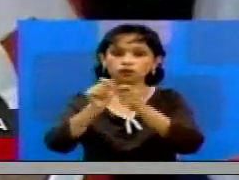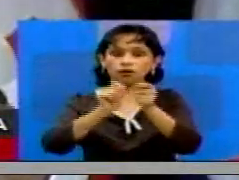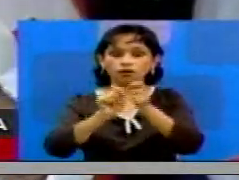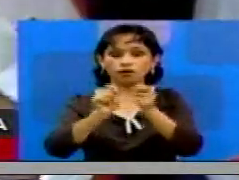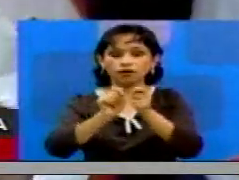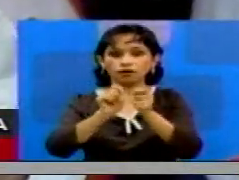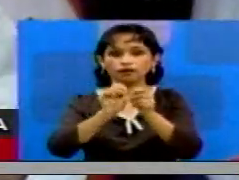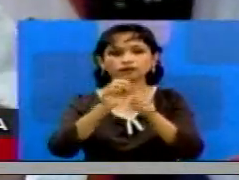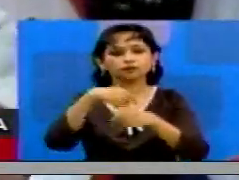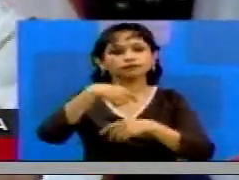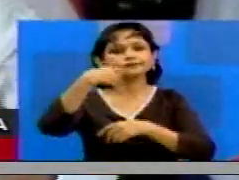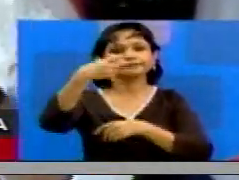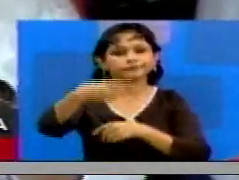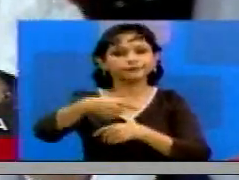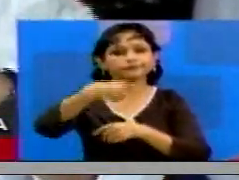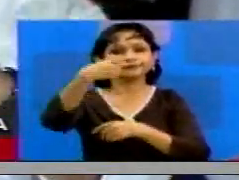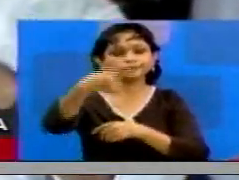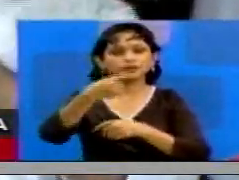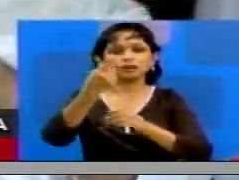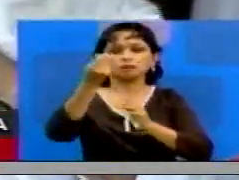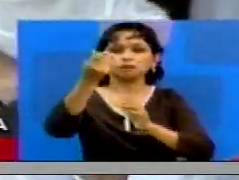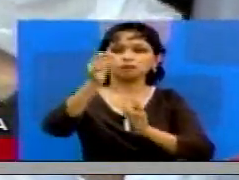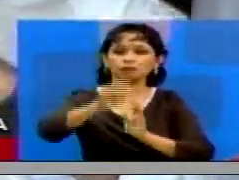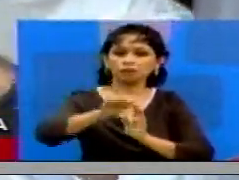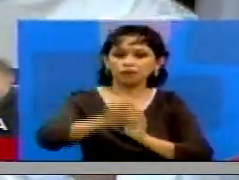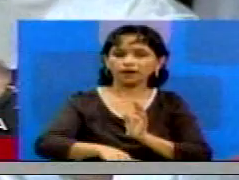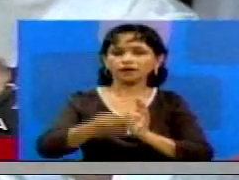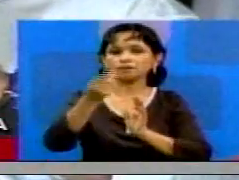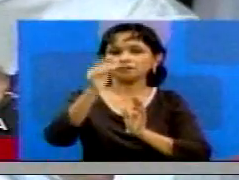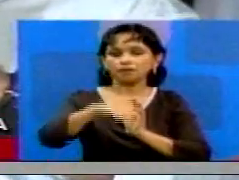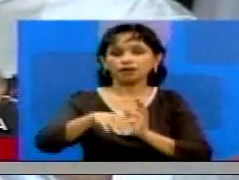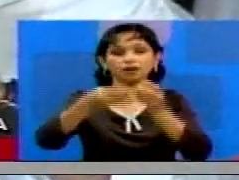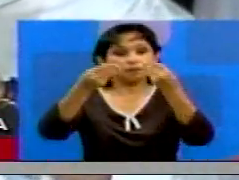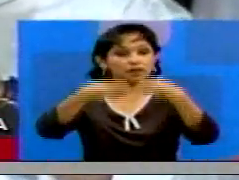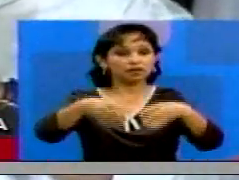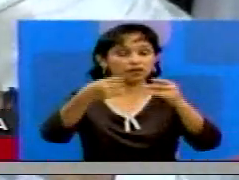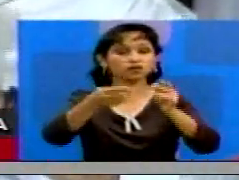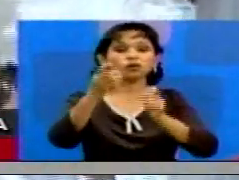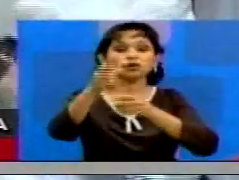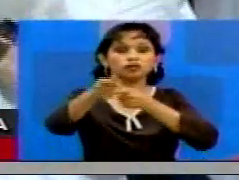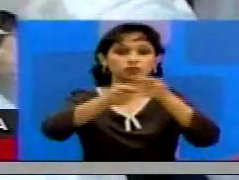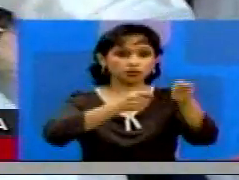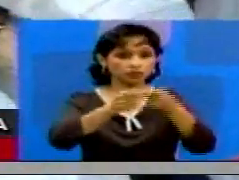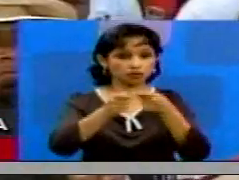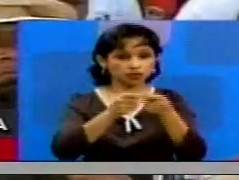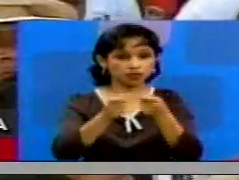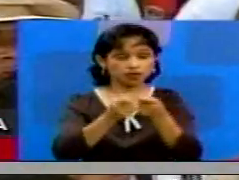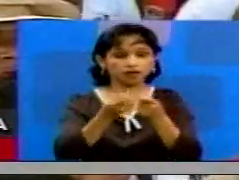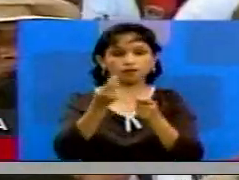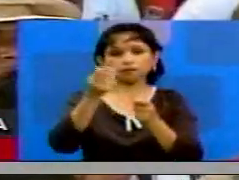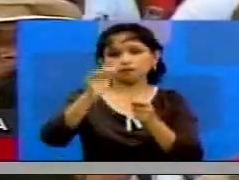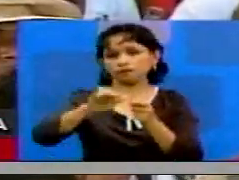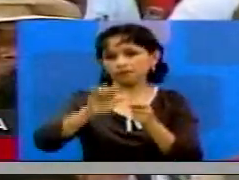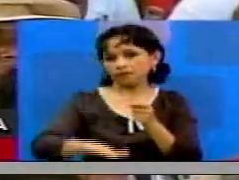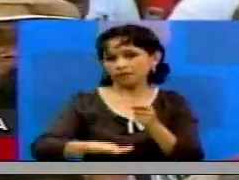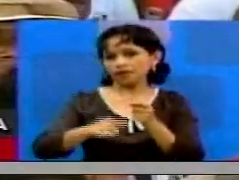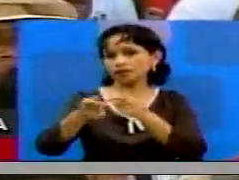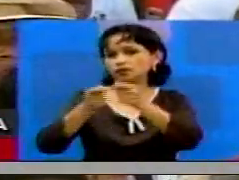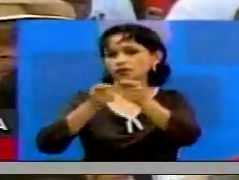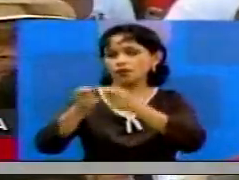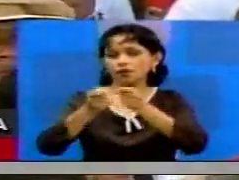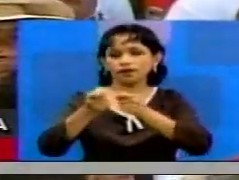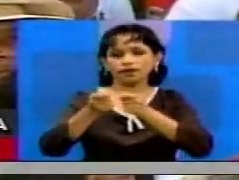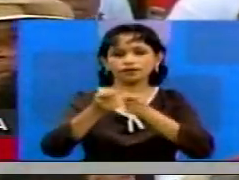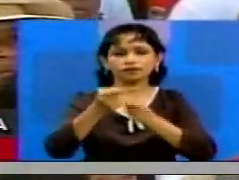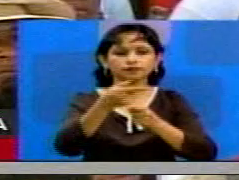día tiene más devaluaciones. El dólar va perdiendo valor a la medida que el dólar pierde valor,